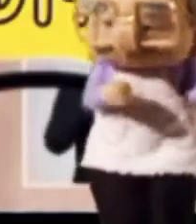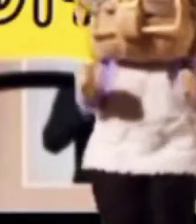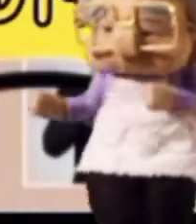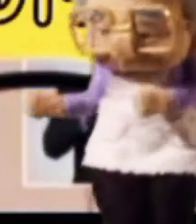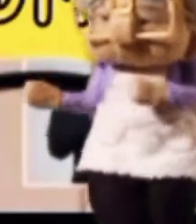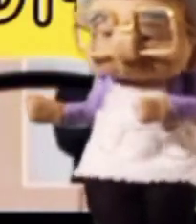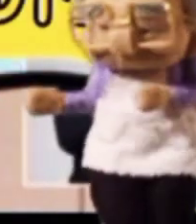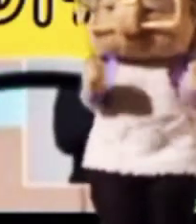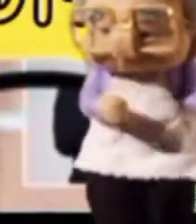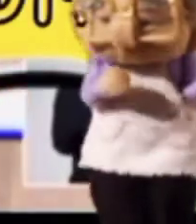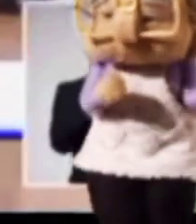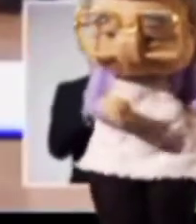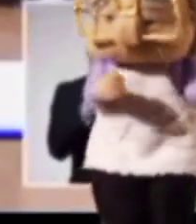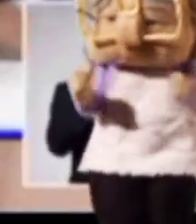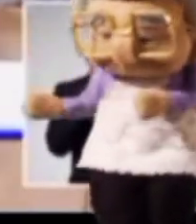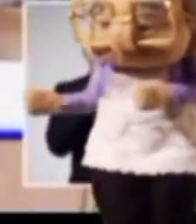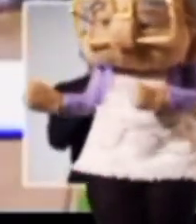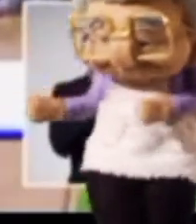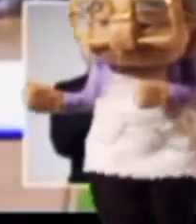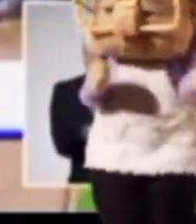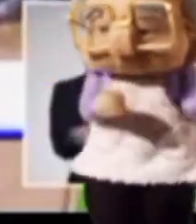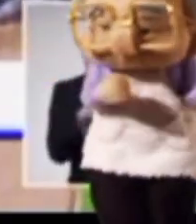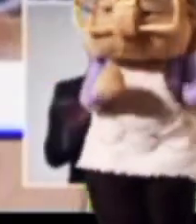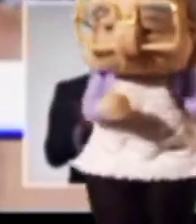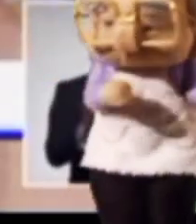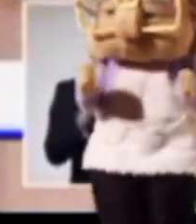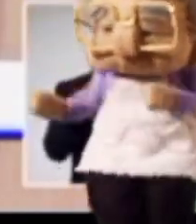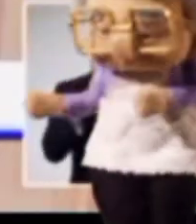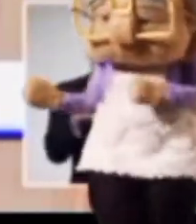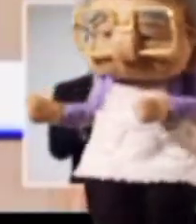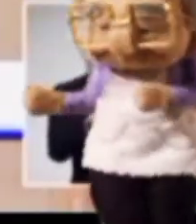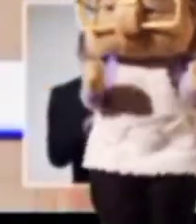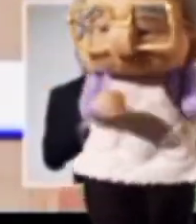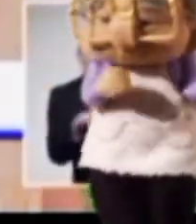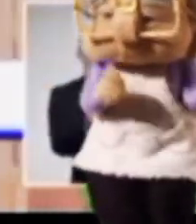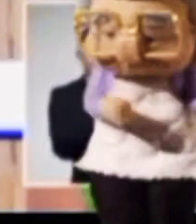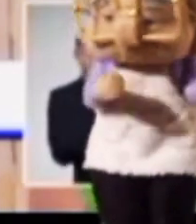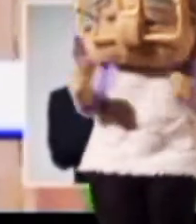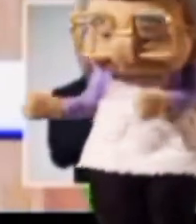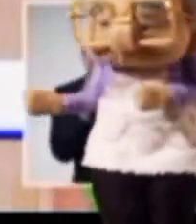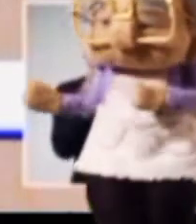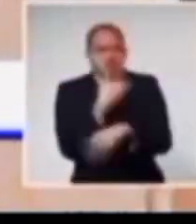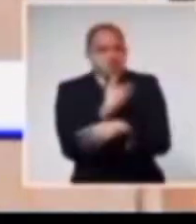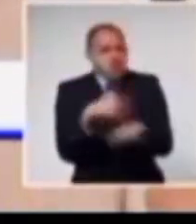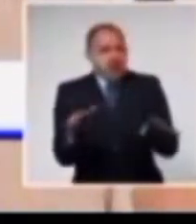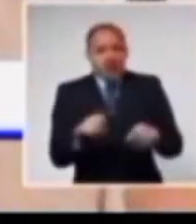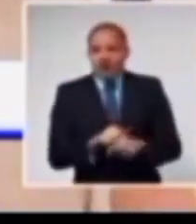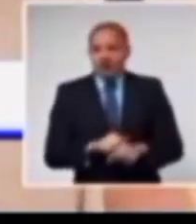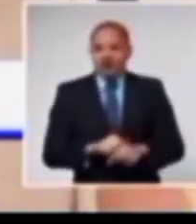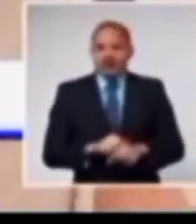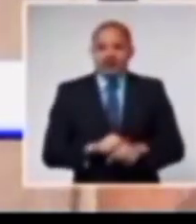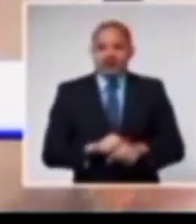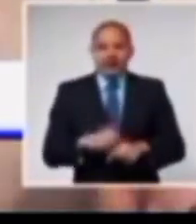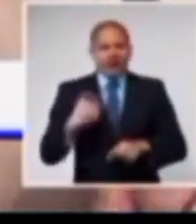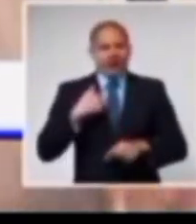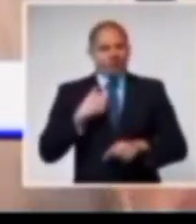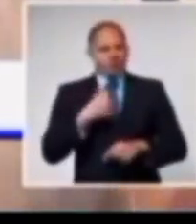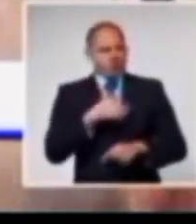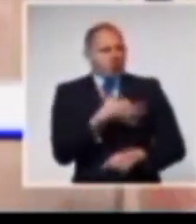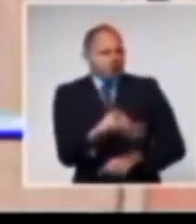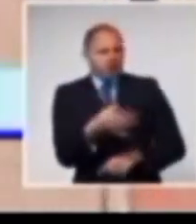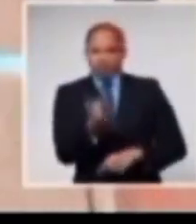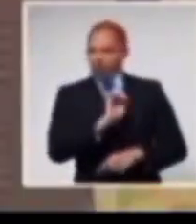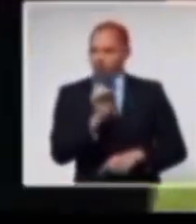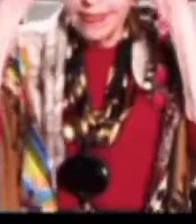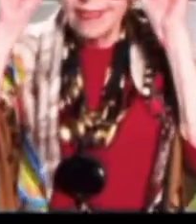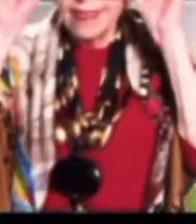blanco ni en el negro, ni en los rojos ni en los bermudes. Cualquiera le ataca. Yo no soy cobarde, pero a este bicho se le tengo un